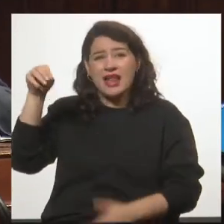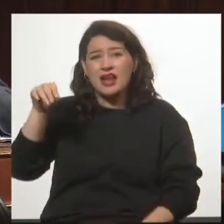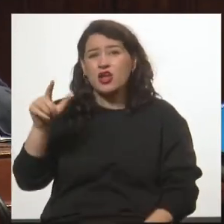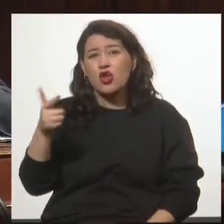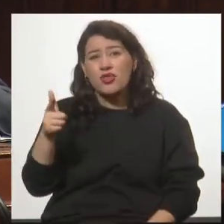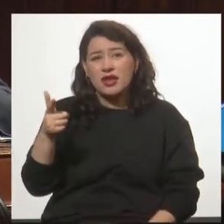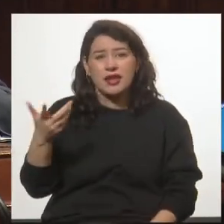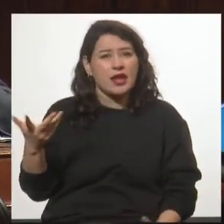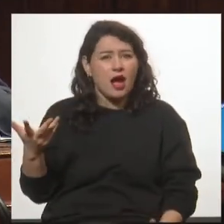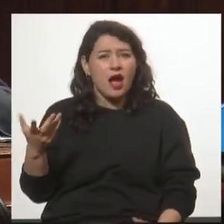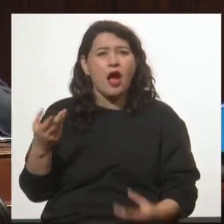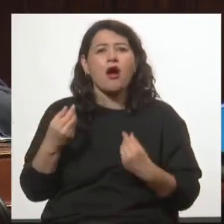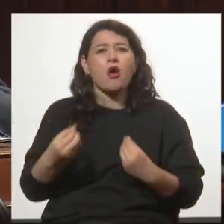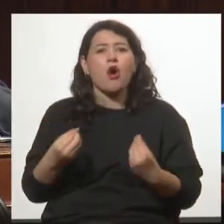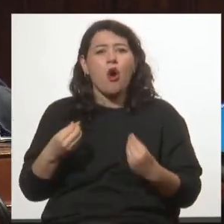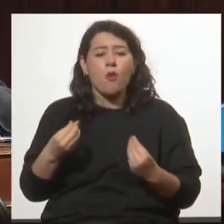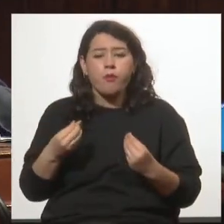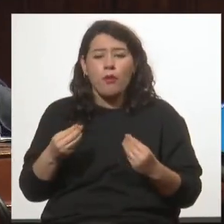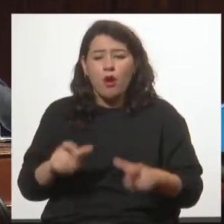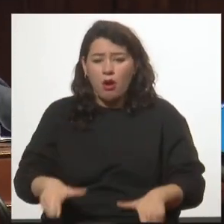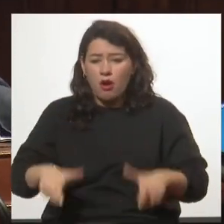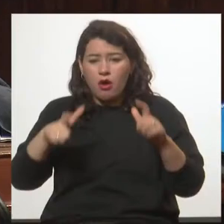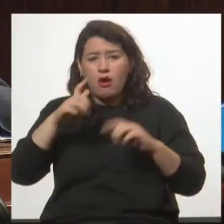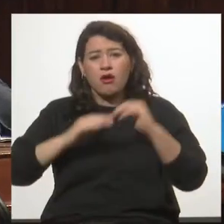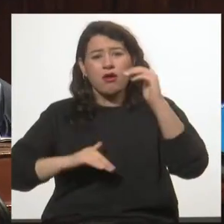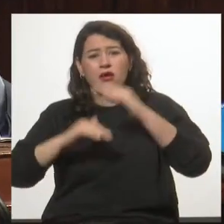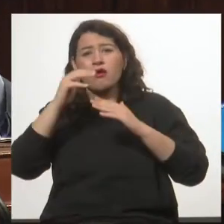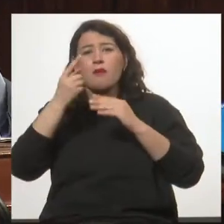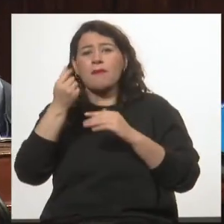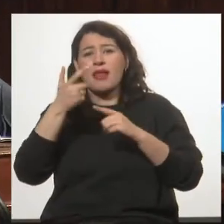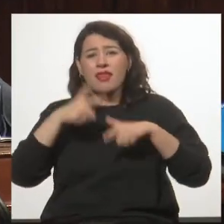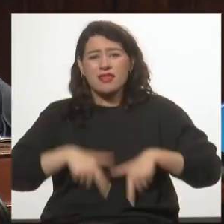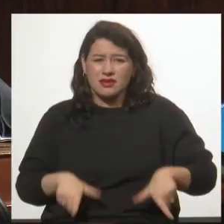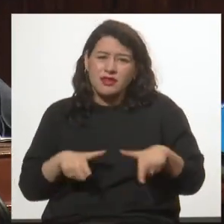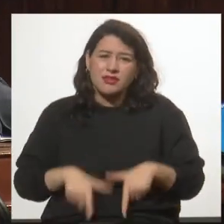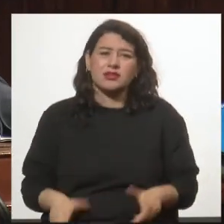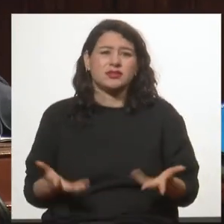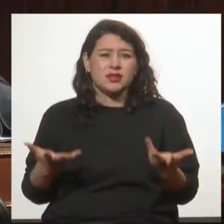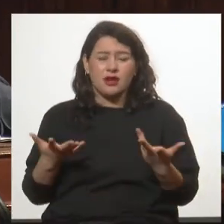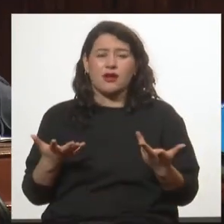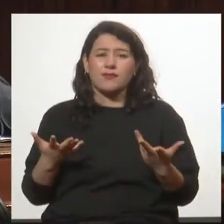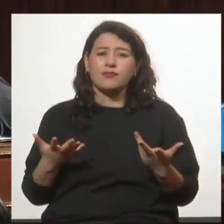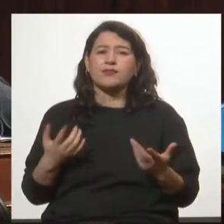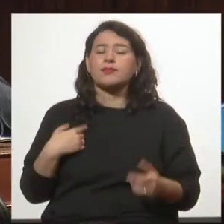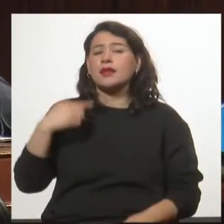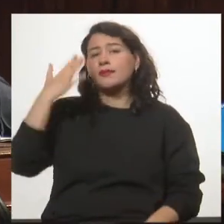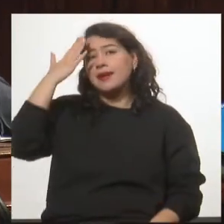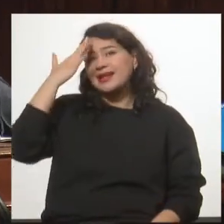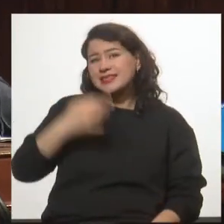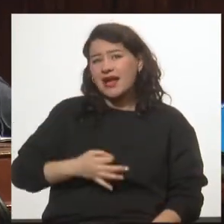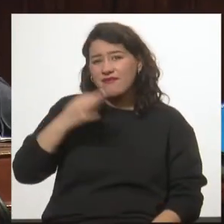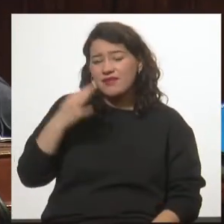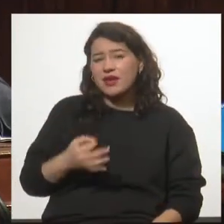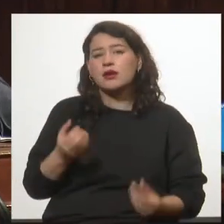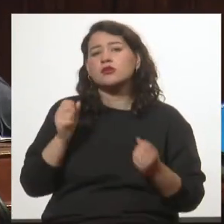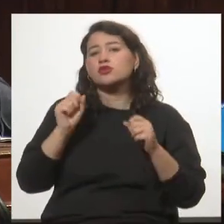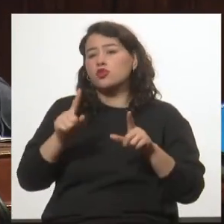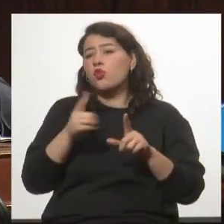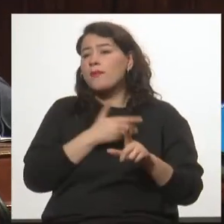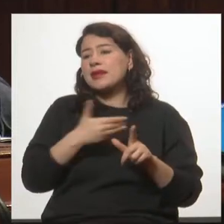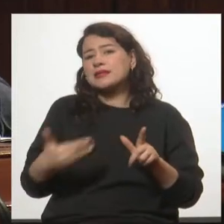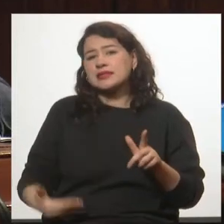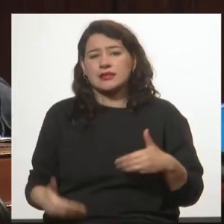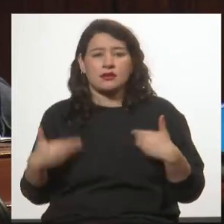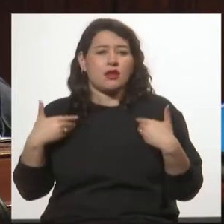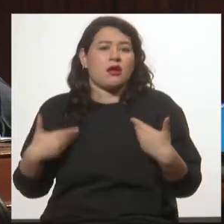como levantar el cilindro con recursos municipales para proyectar la figura de su presidenta